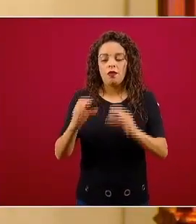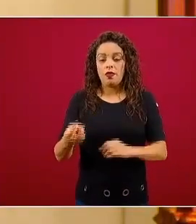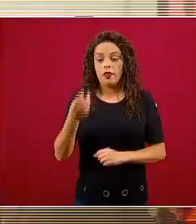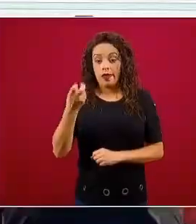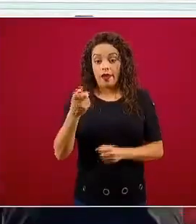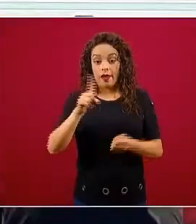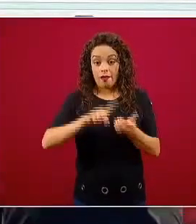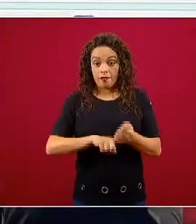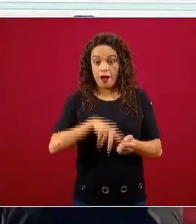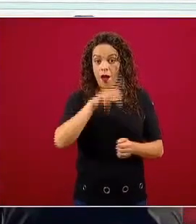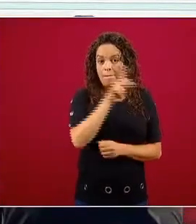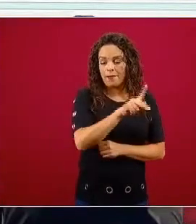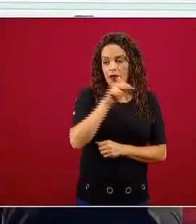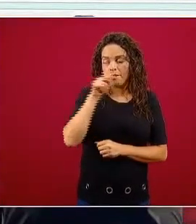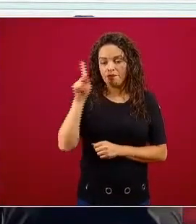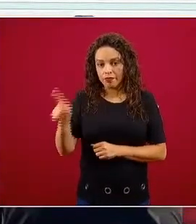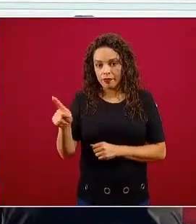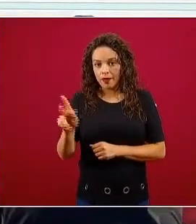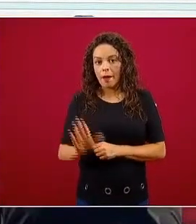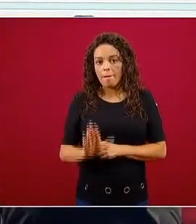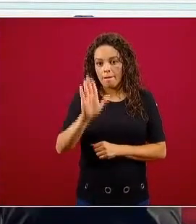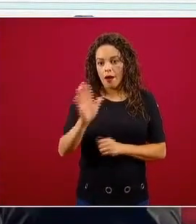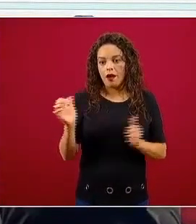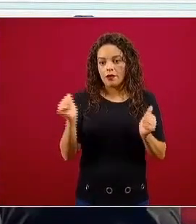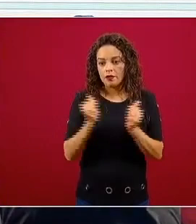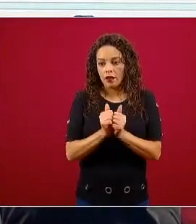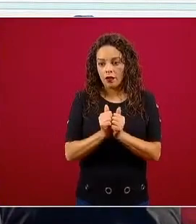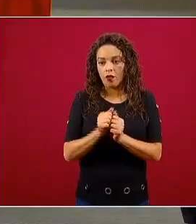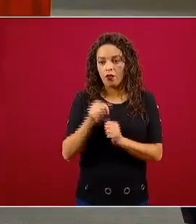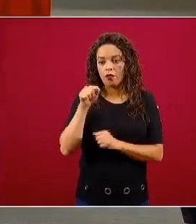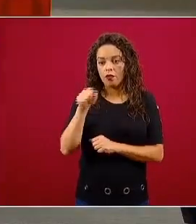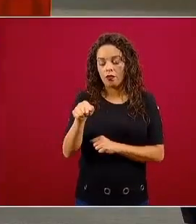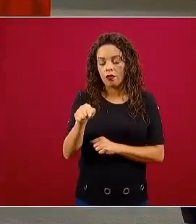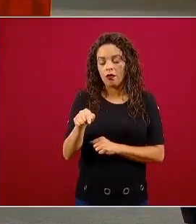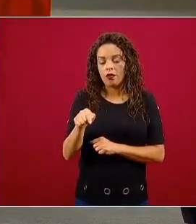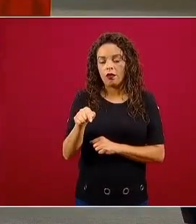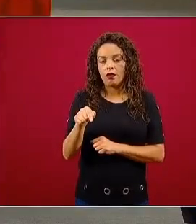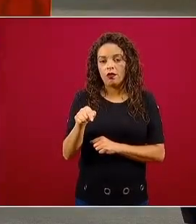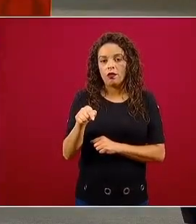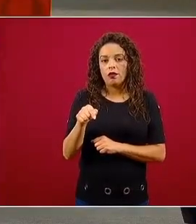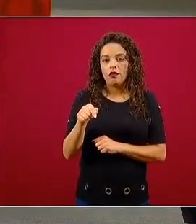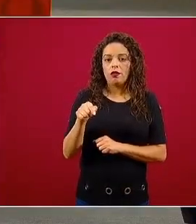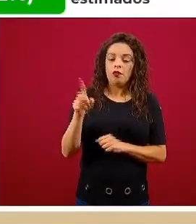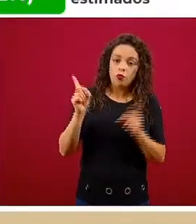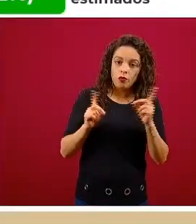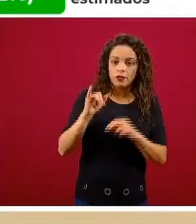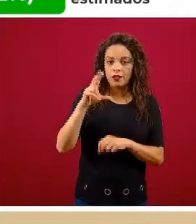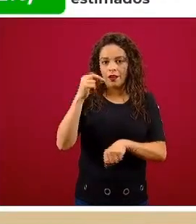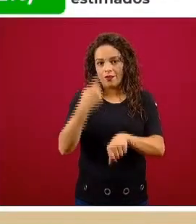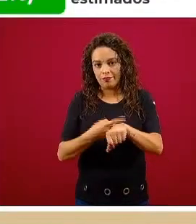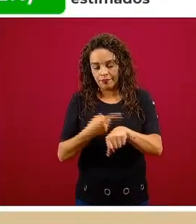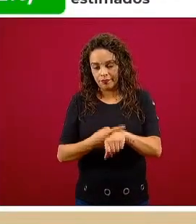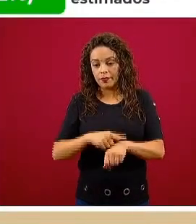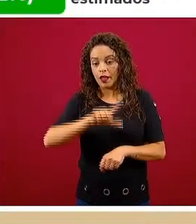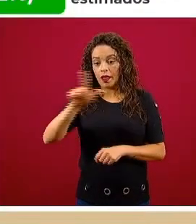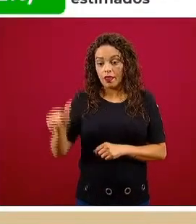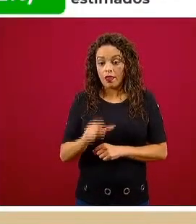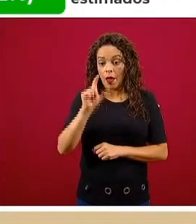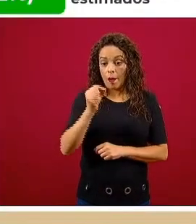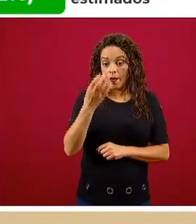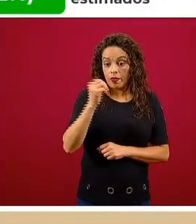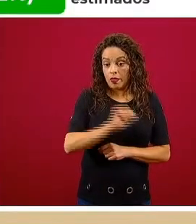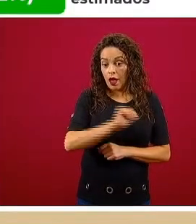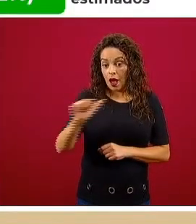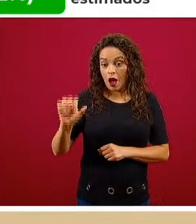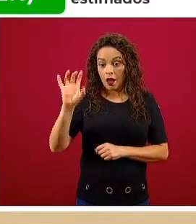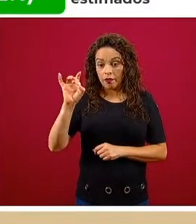los casos estimados y por lo menos en las últimas semanas, que es de la 29 a la 30, se ve un descenso